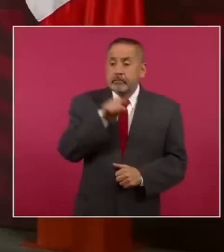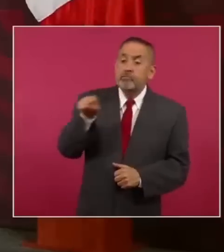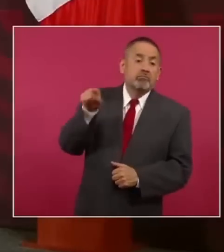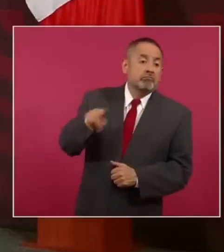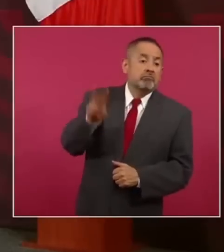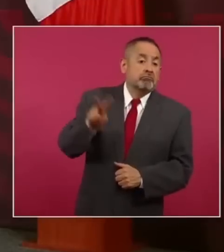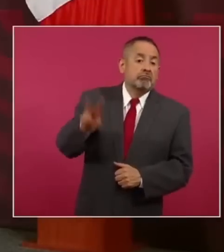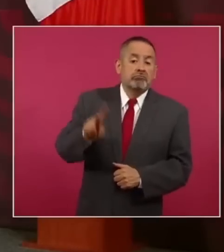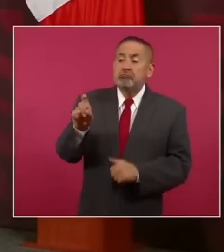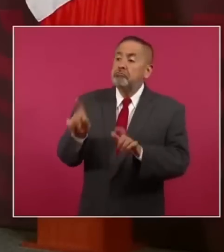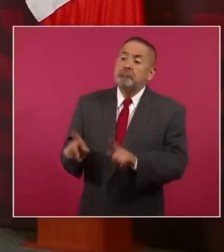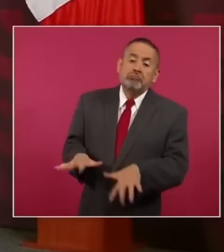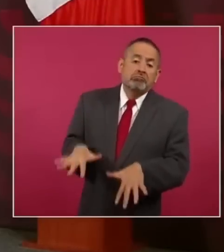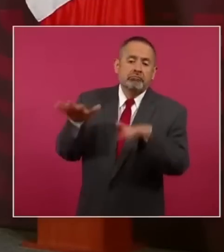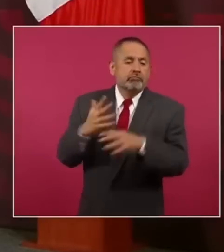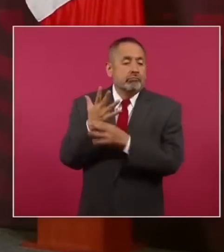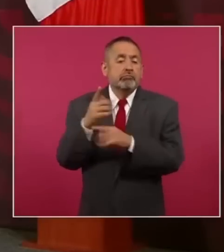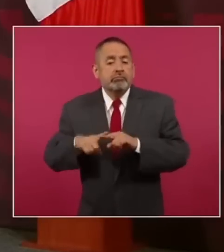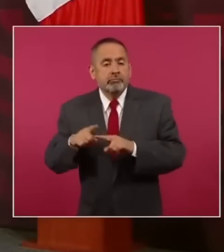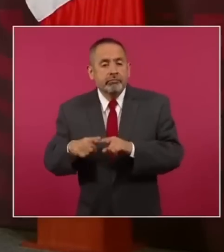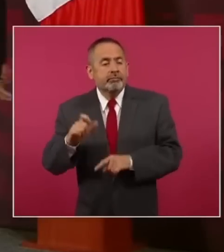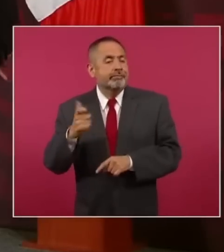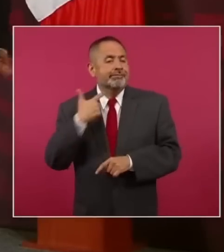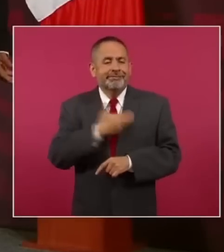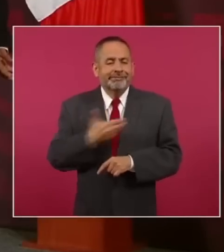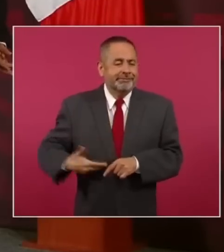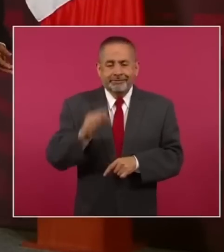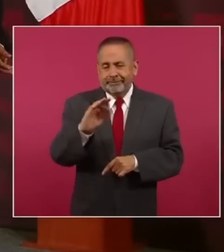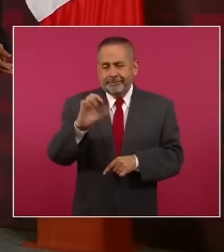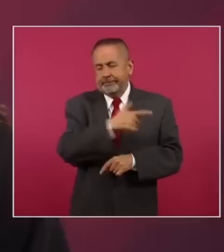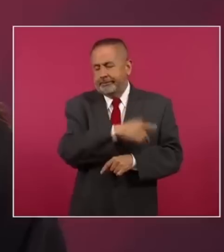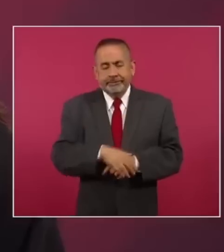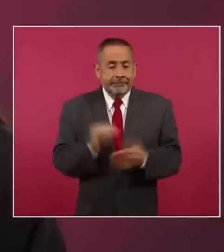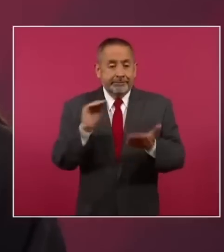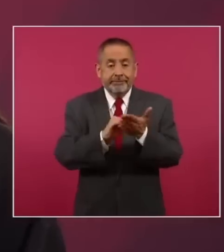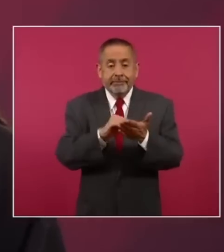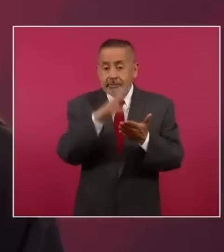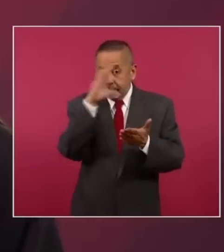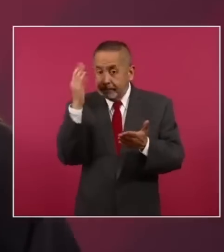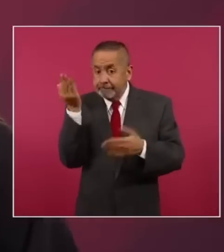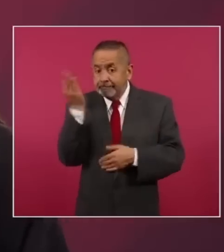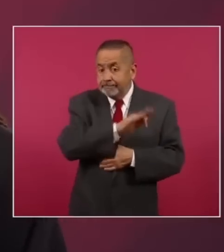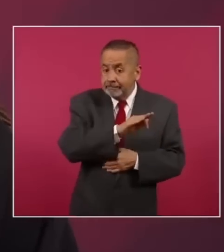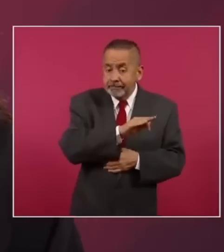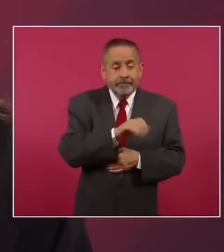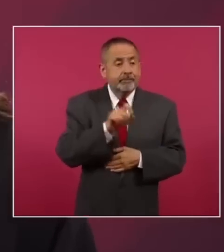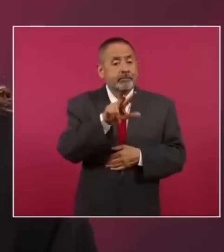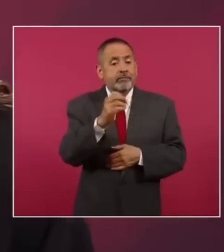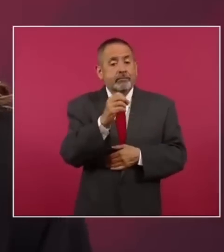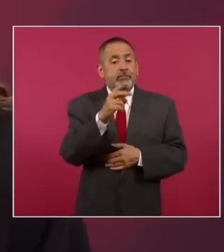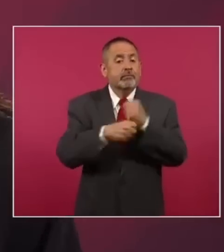Dos Bocas está el expresidente Felipe Calderón, quien publicó una foto falsa el 28 de octubre de